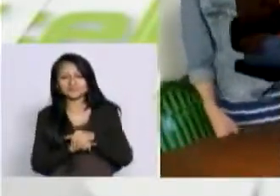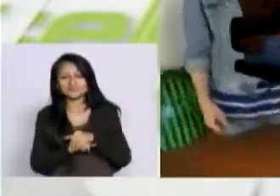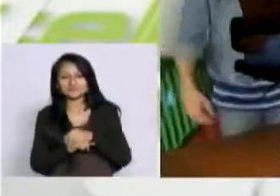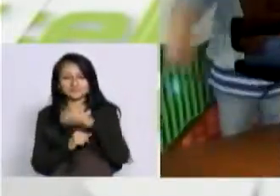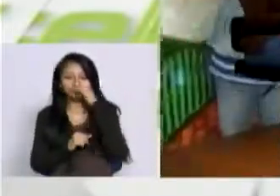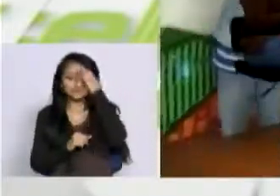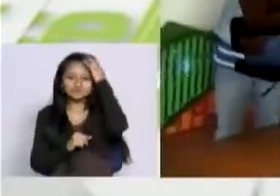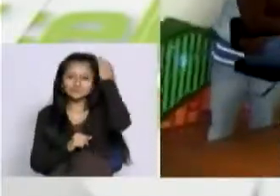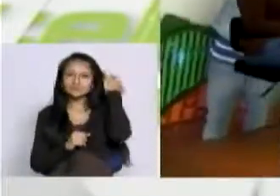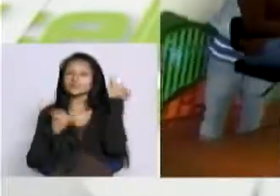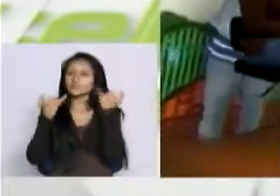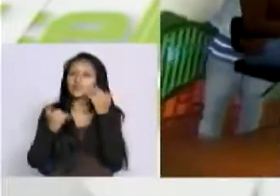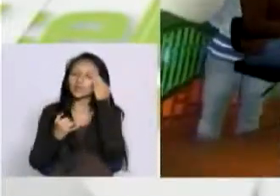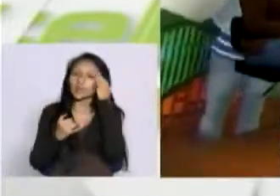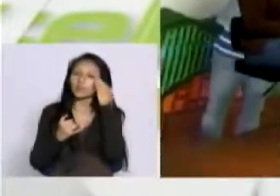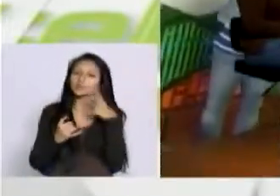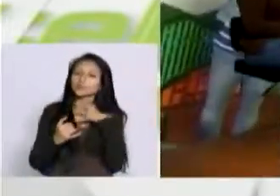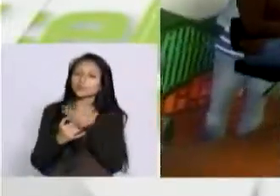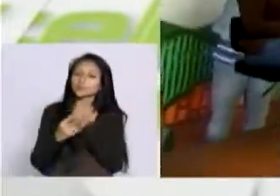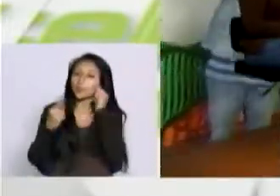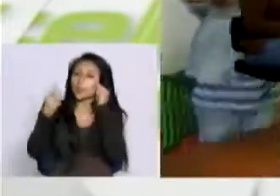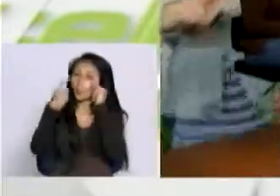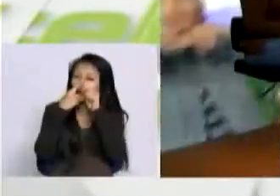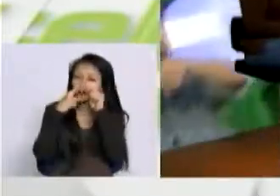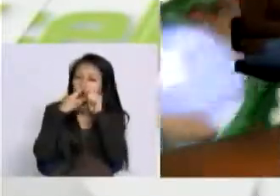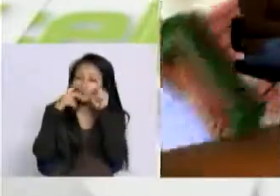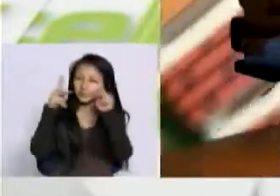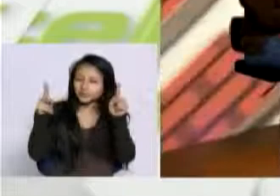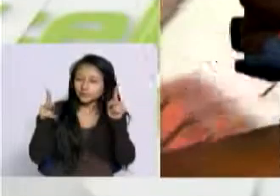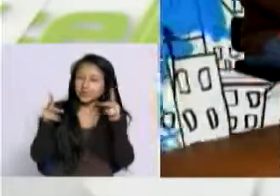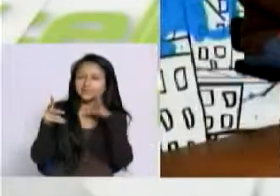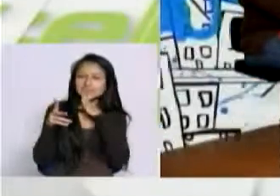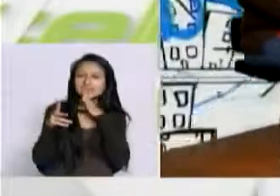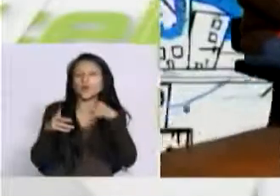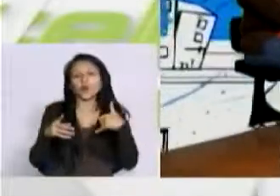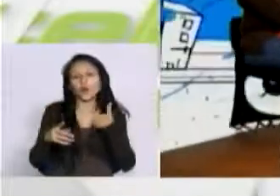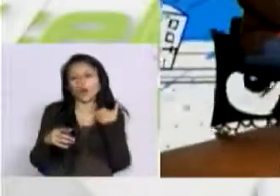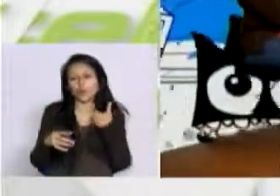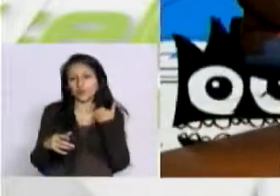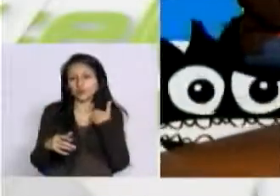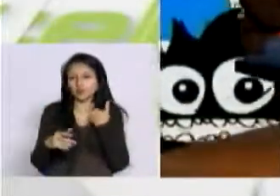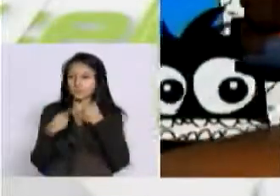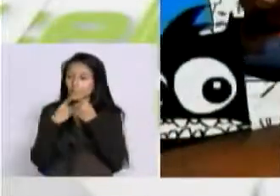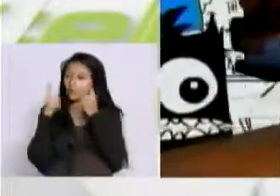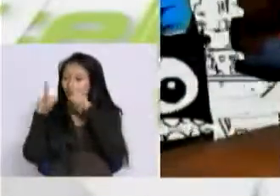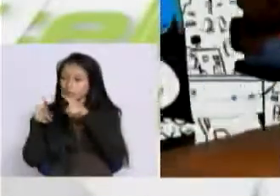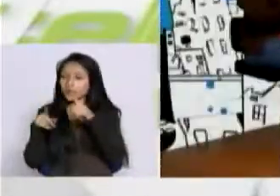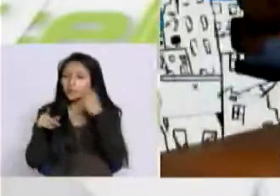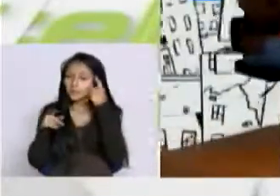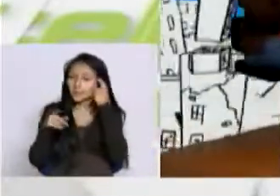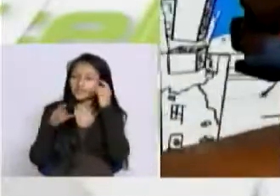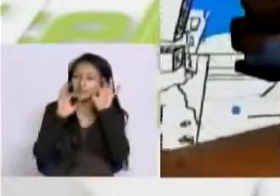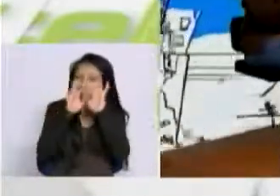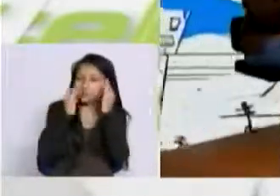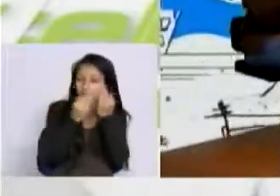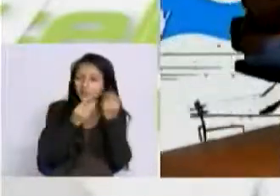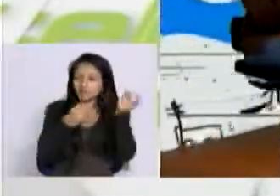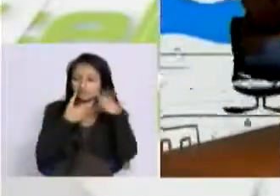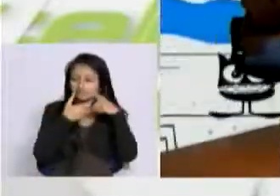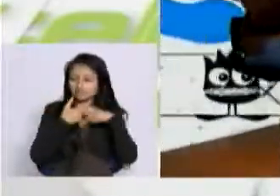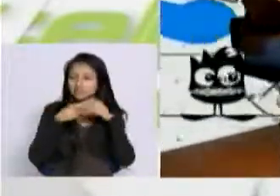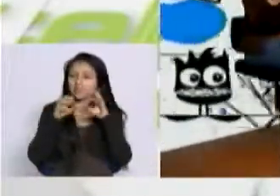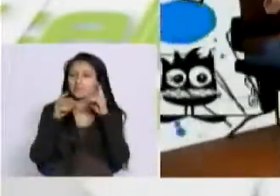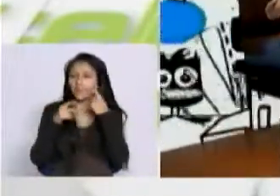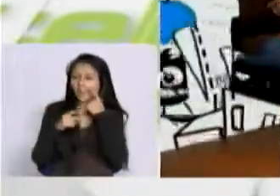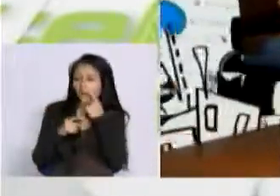target específico del programa pues son los jóvenes y pues los adolescentes, pero ustedes han pensado también en incluir las familias como tal, los papás, las